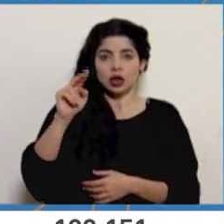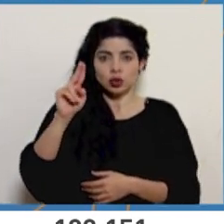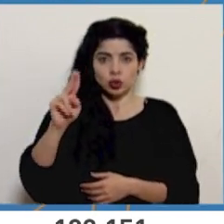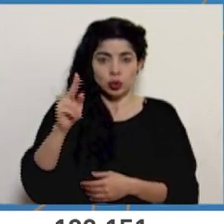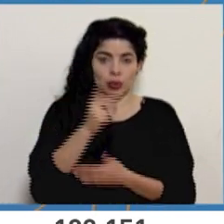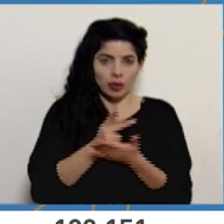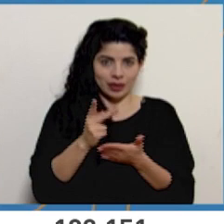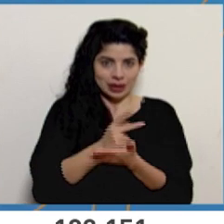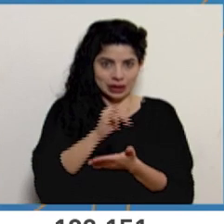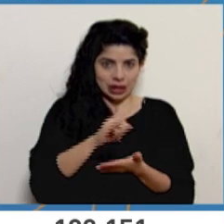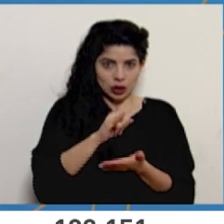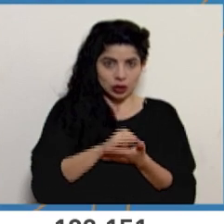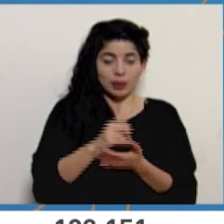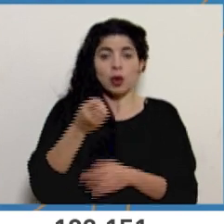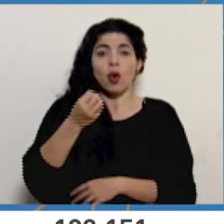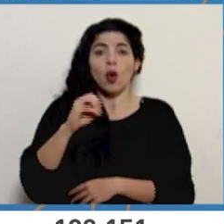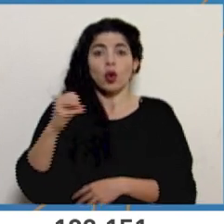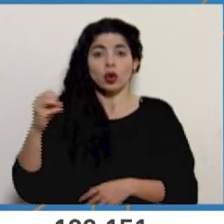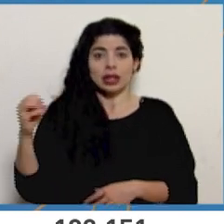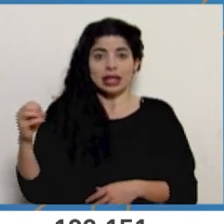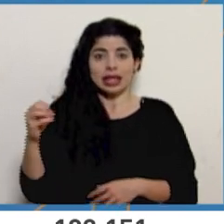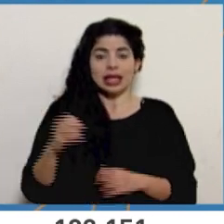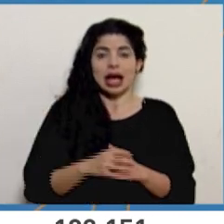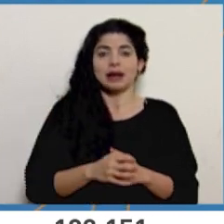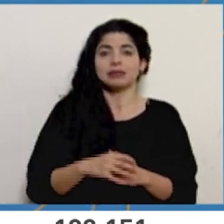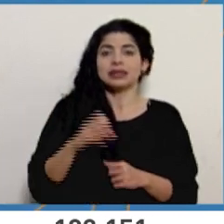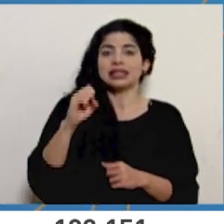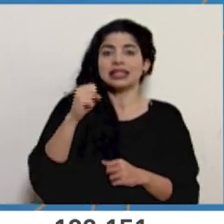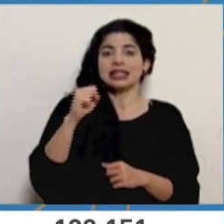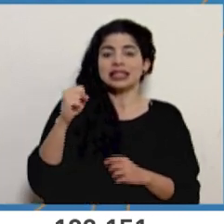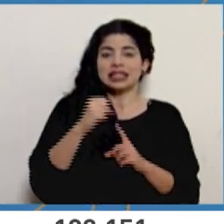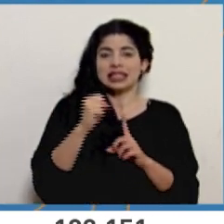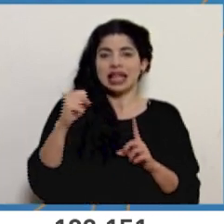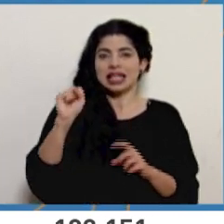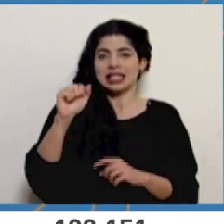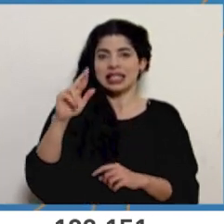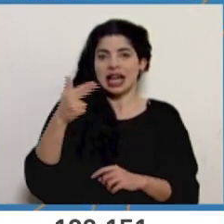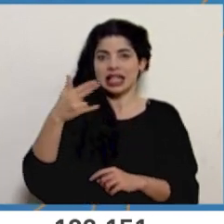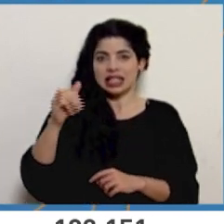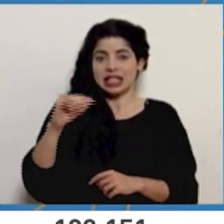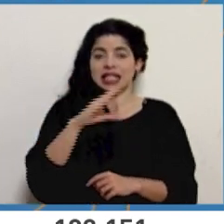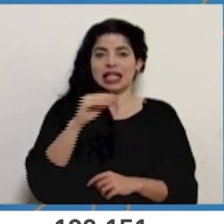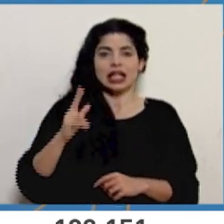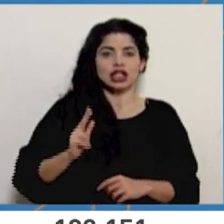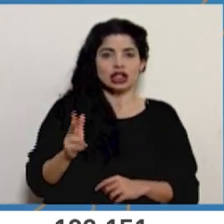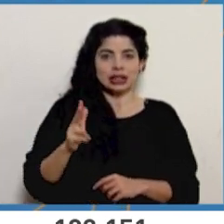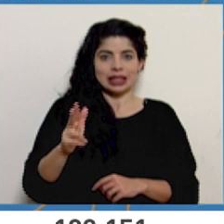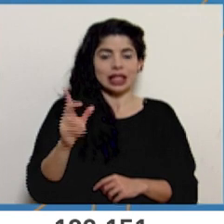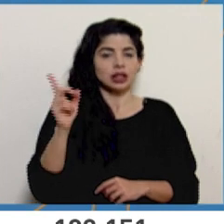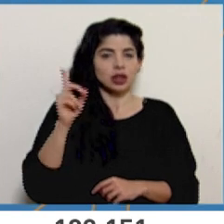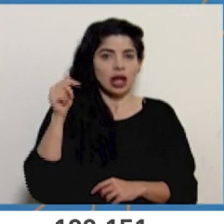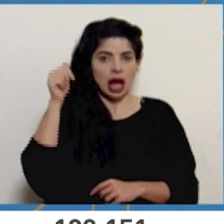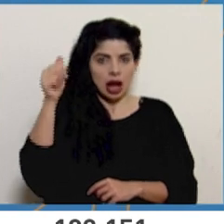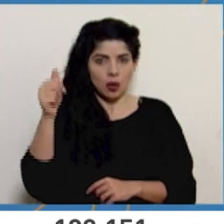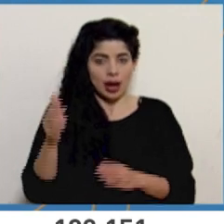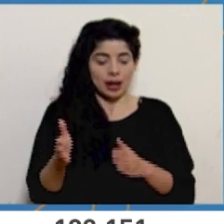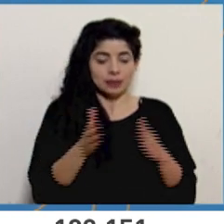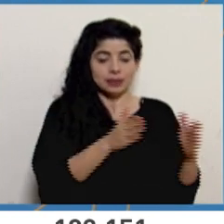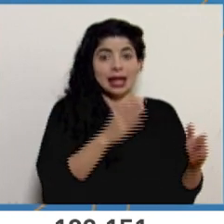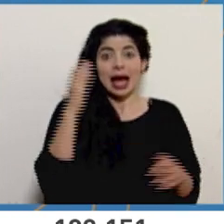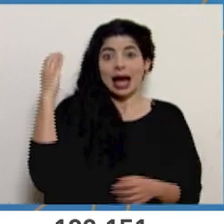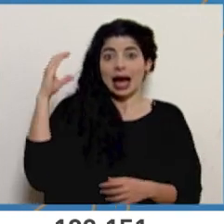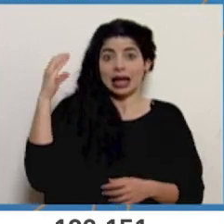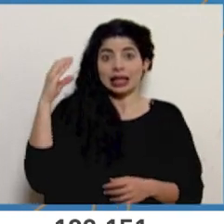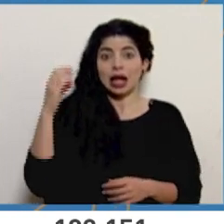San José, Orotina, Sarchí y Los Chiles, en la provincia de Alajuela, en la provincia de